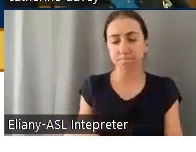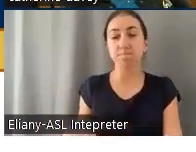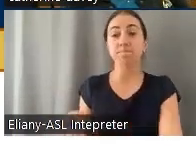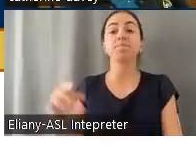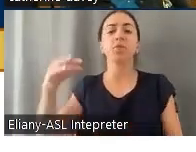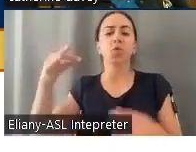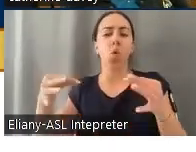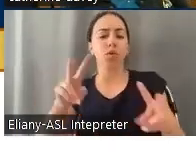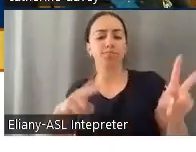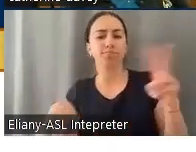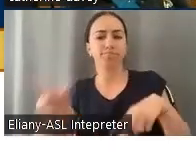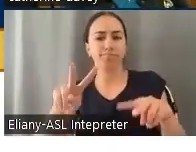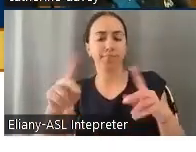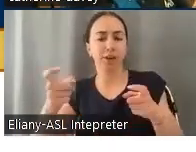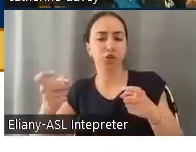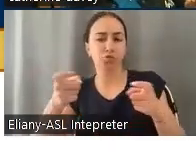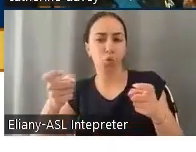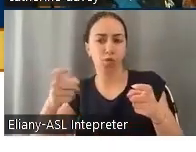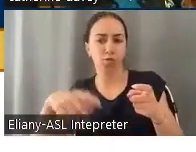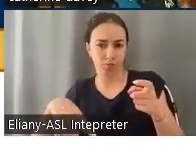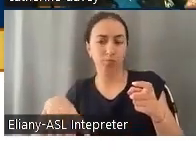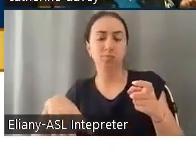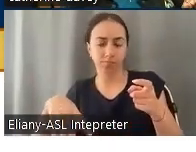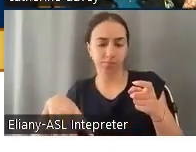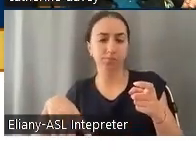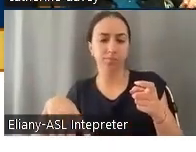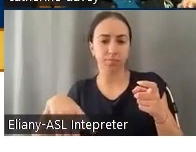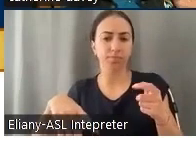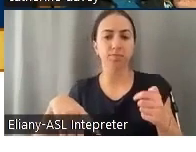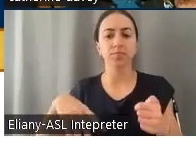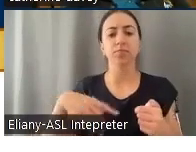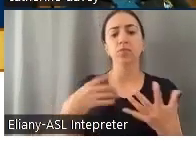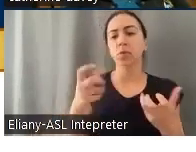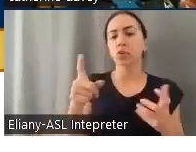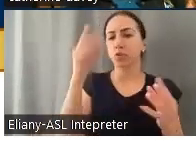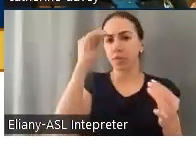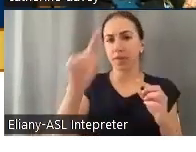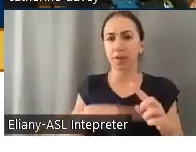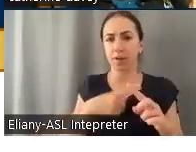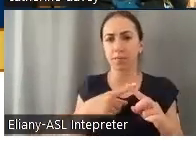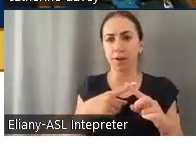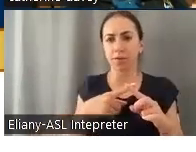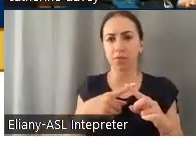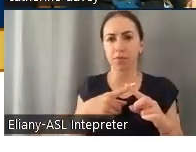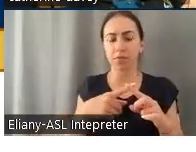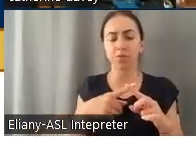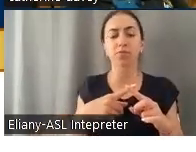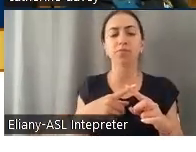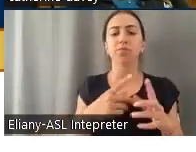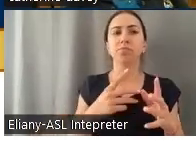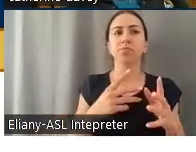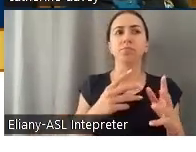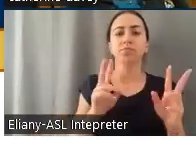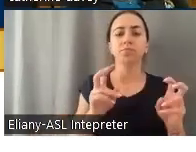tribunales. Los tribunales va a poder tener control y realmente quiero que piensen acerca